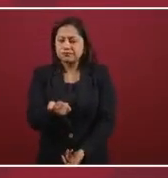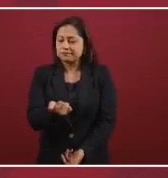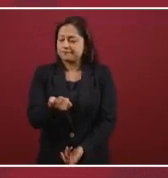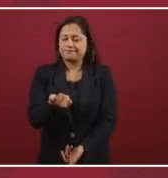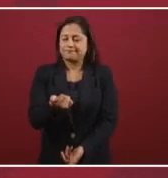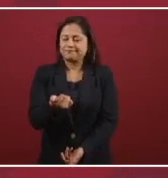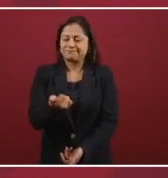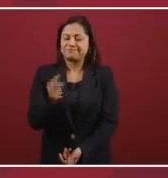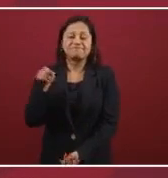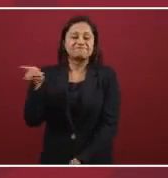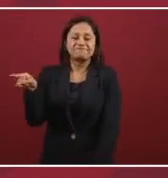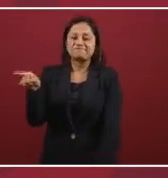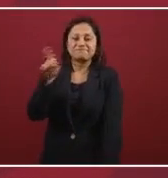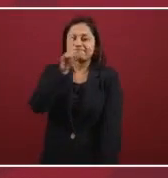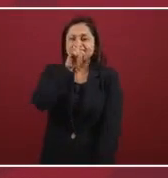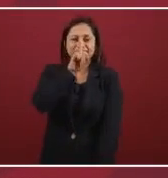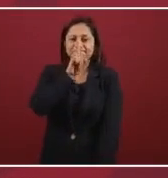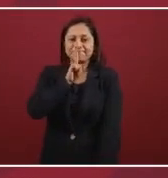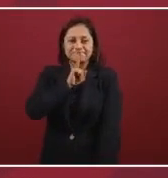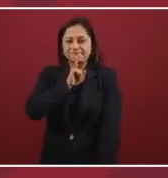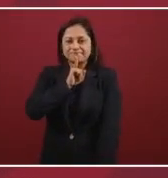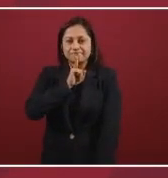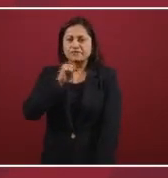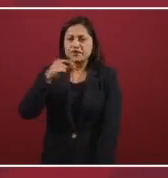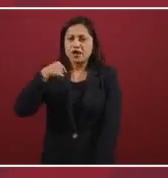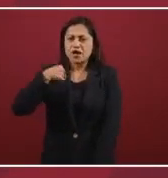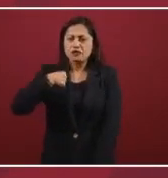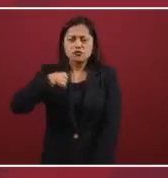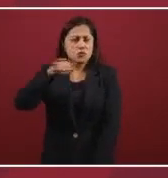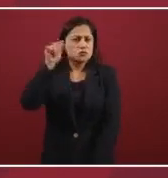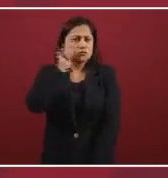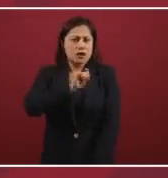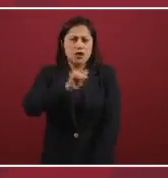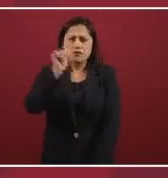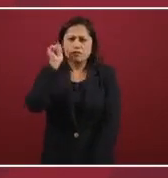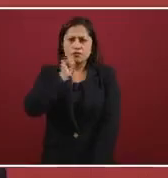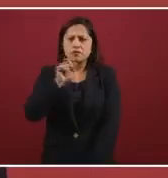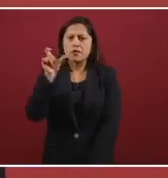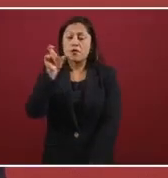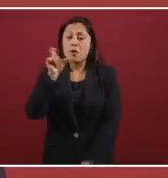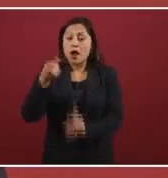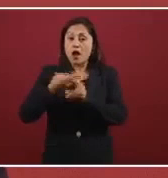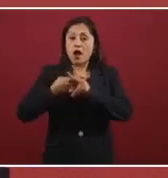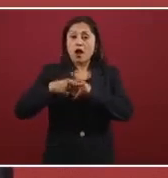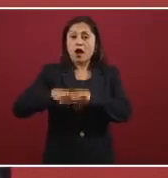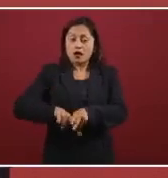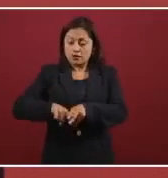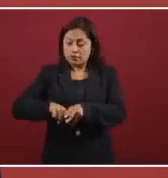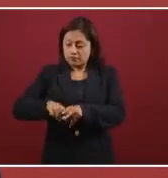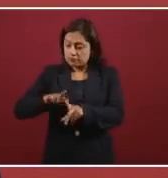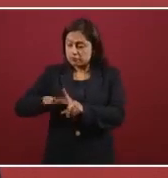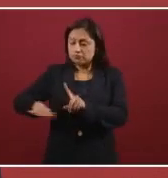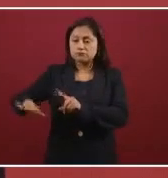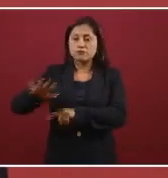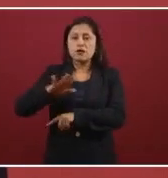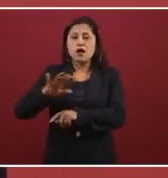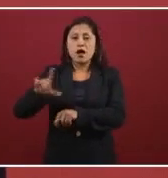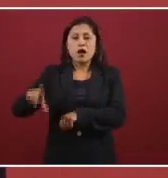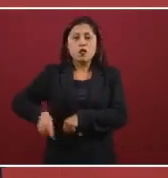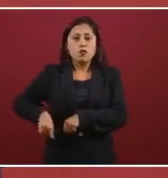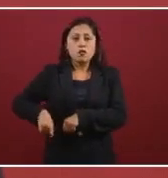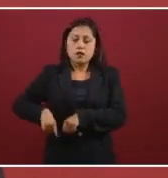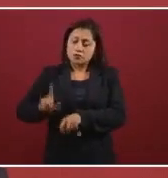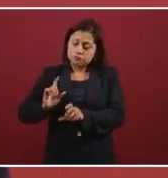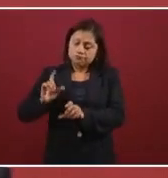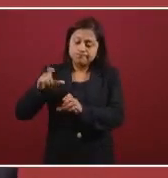No es cierto. En toda mi vida pública siempre el pueblo me ha sacado adelante. En